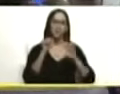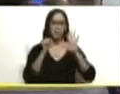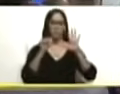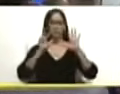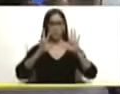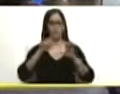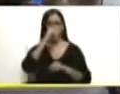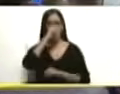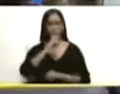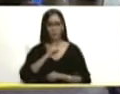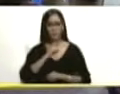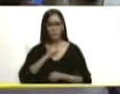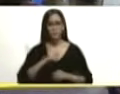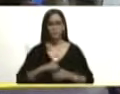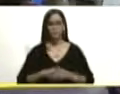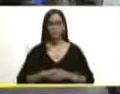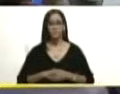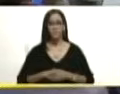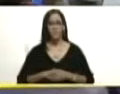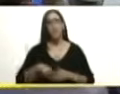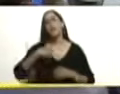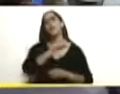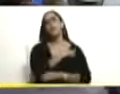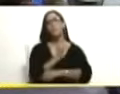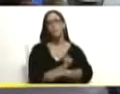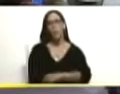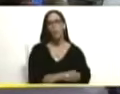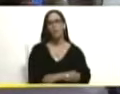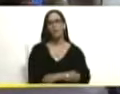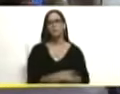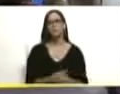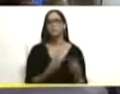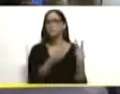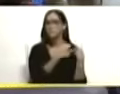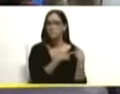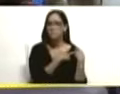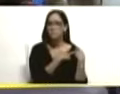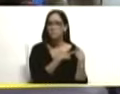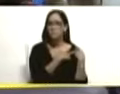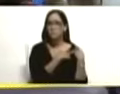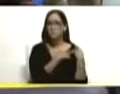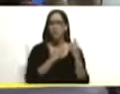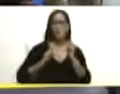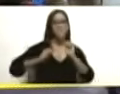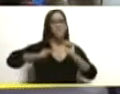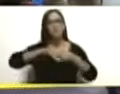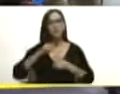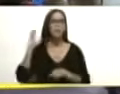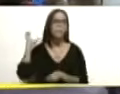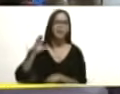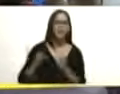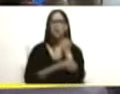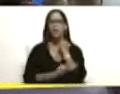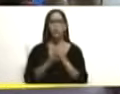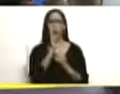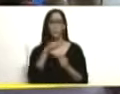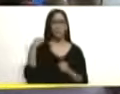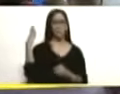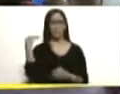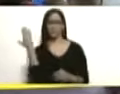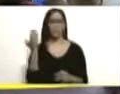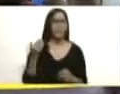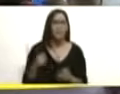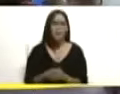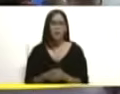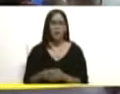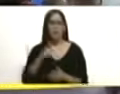168 años. El poder en manos de los vendepatrias, los traidores, los apellidos, las oligarquías,